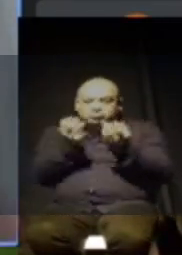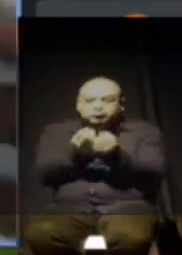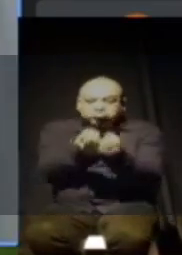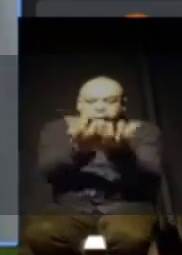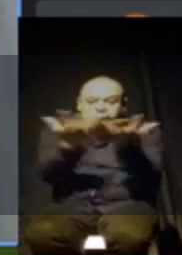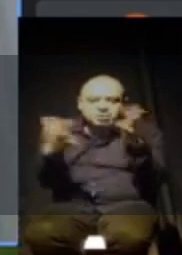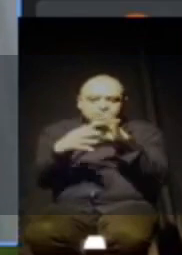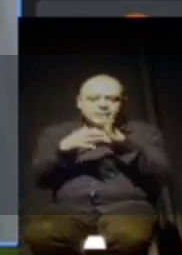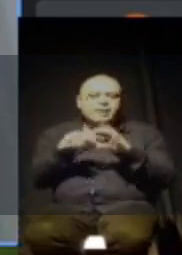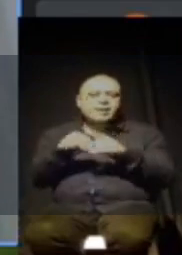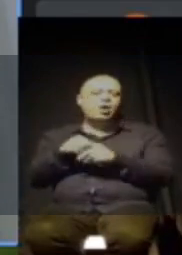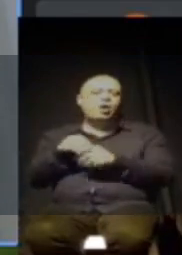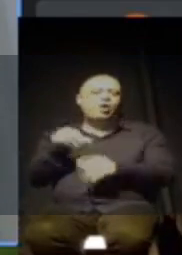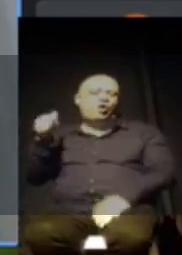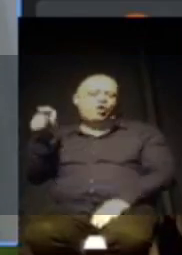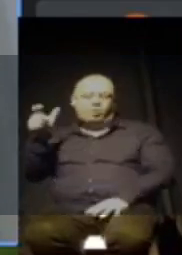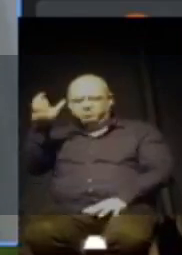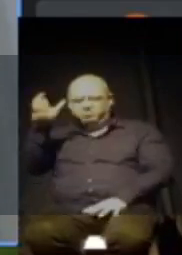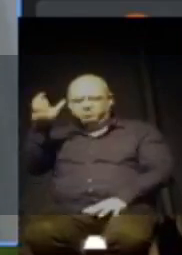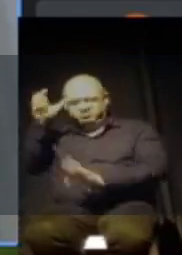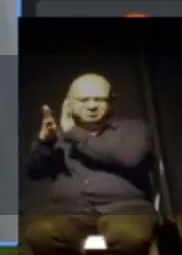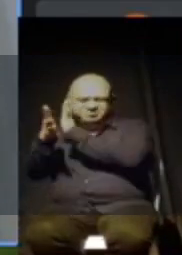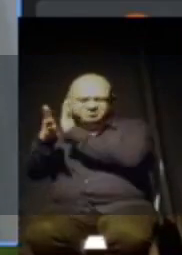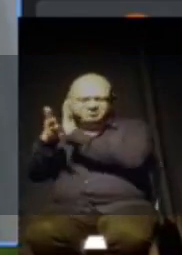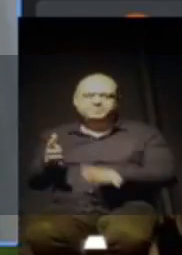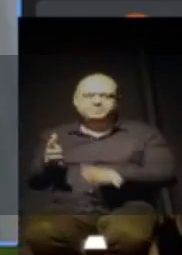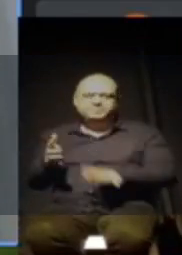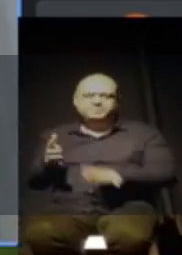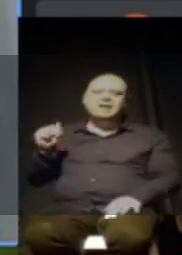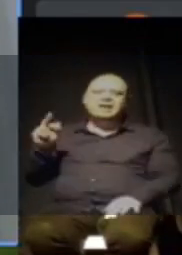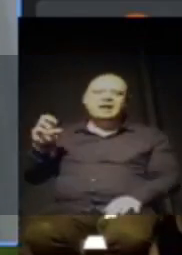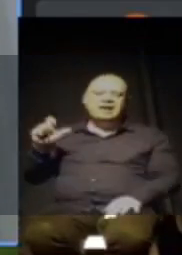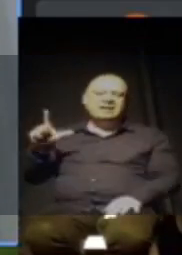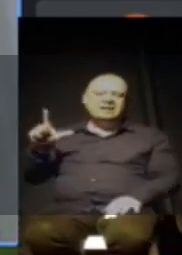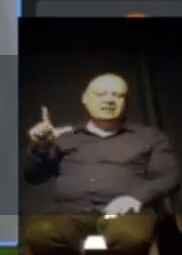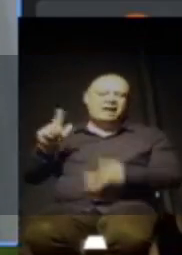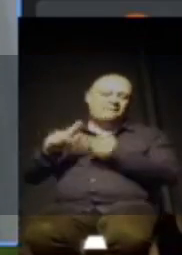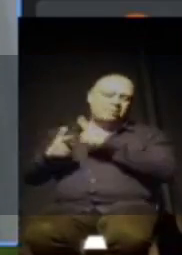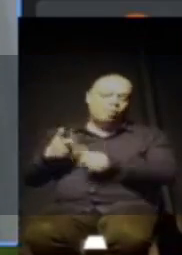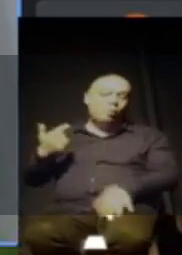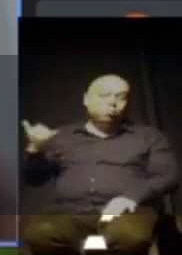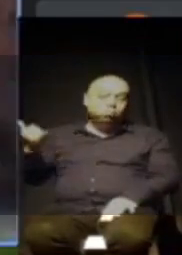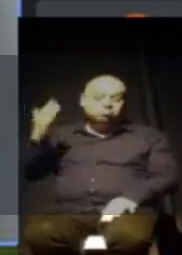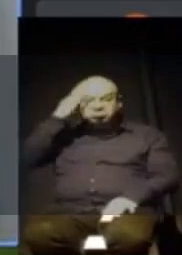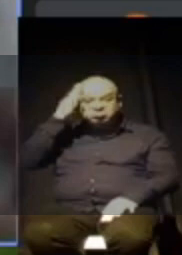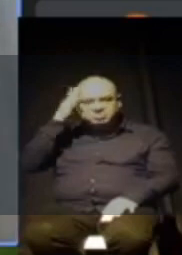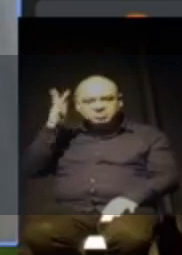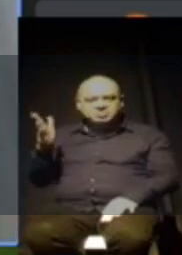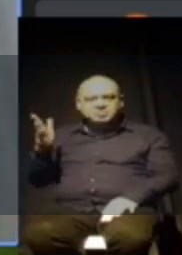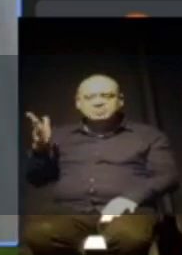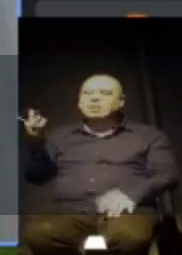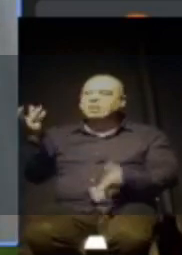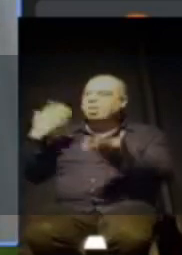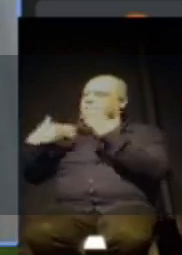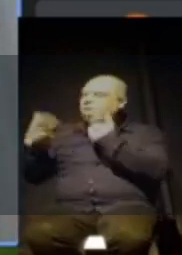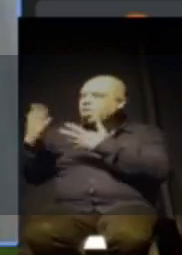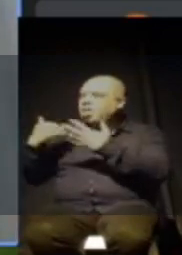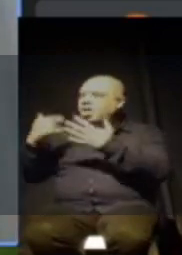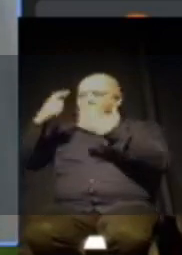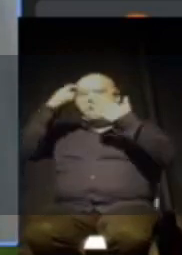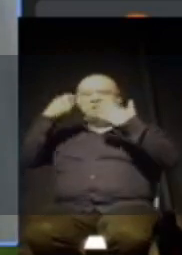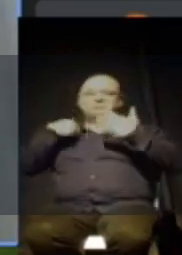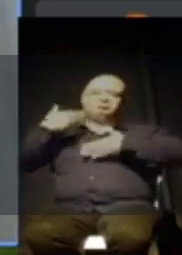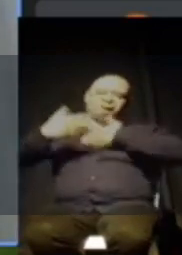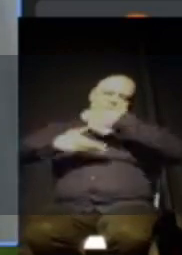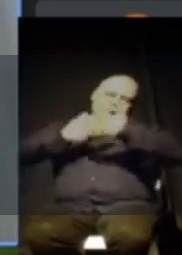Blanchet. Y agradezco, mi hermano Ariel debe estar por aquí conectado, quien, digamos, me ha provocado, digamos, estas también preguntas